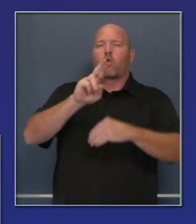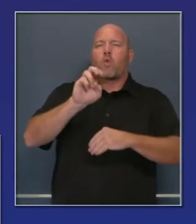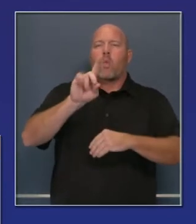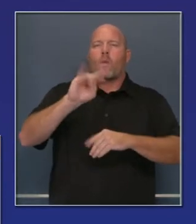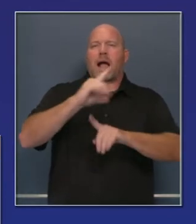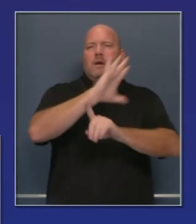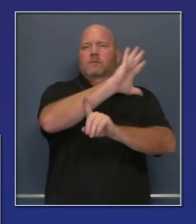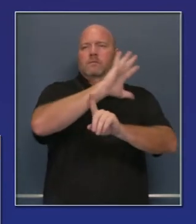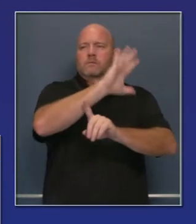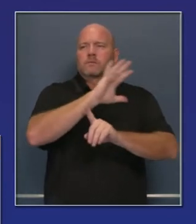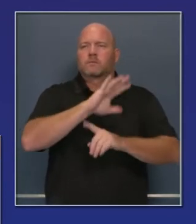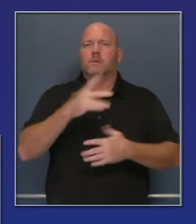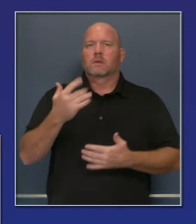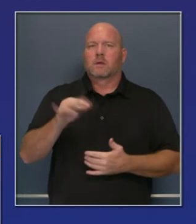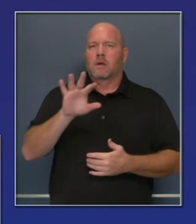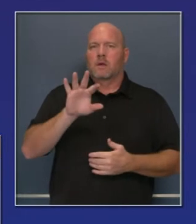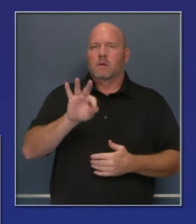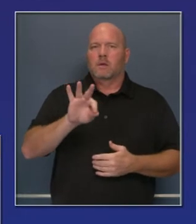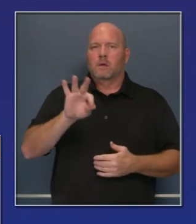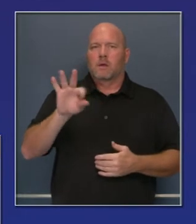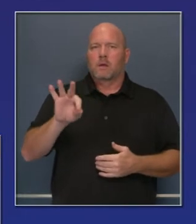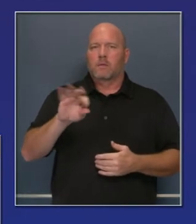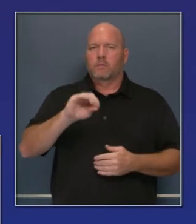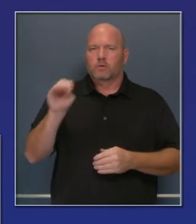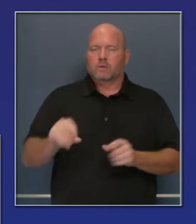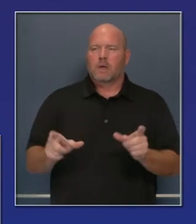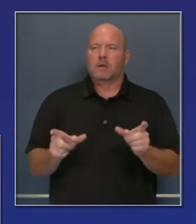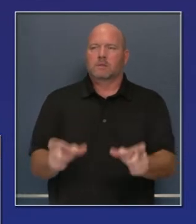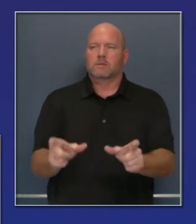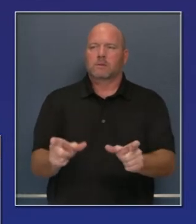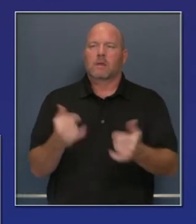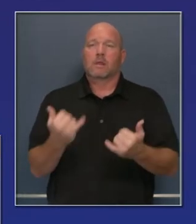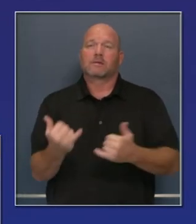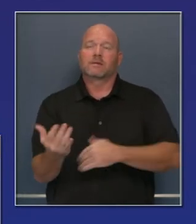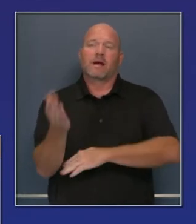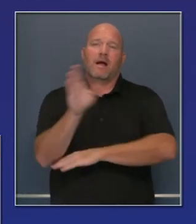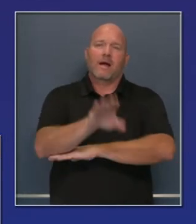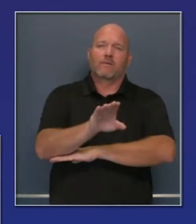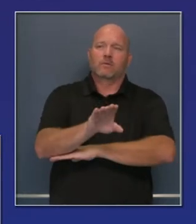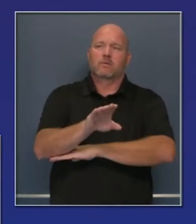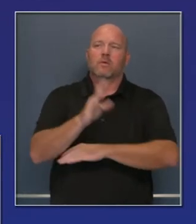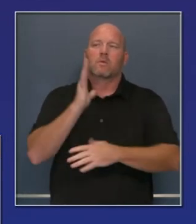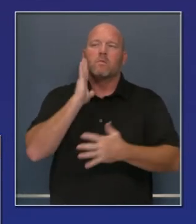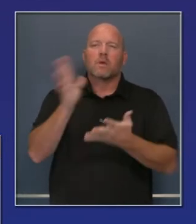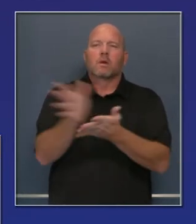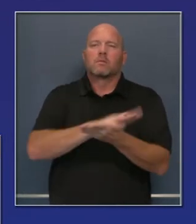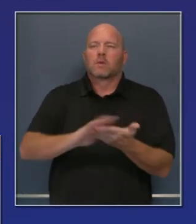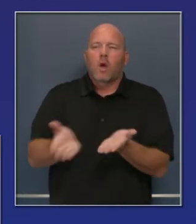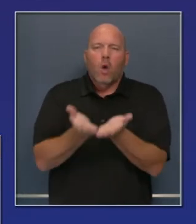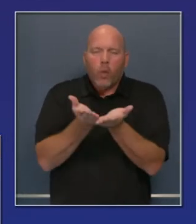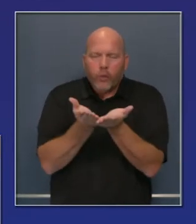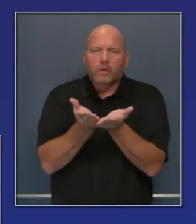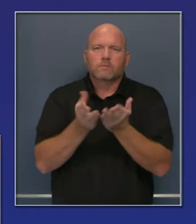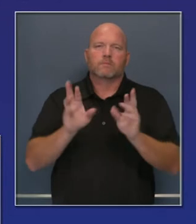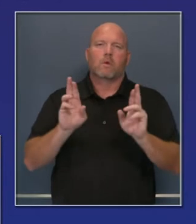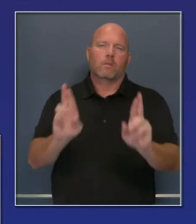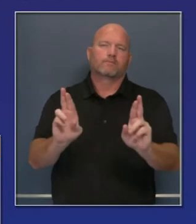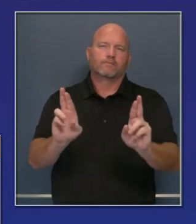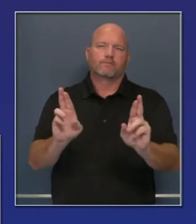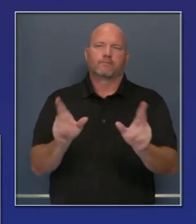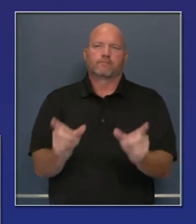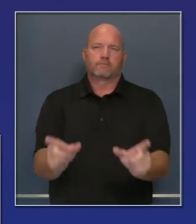de 99%. En pocas horas esta tarde se podrá anunciar que la contención llegó